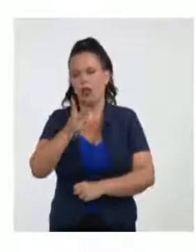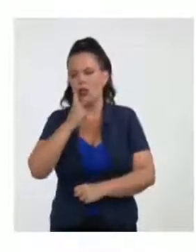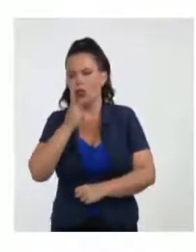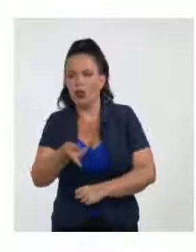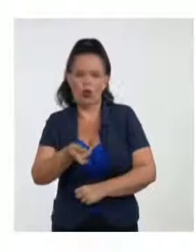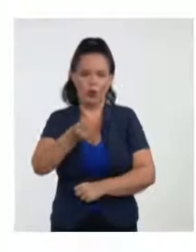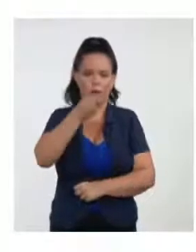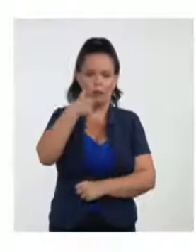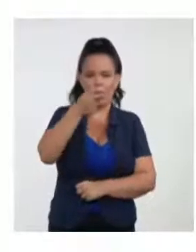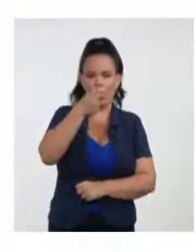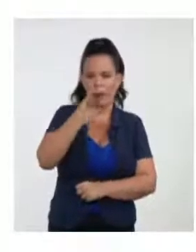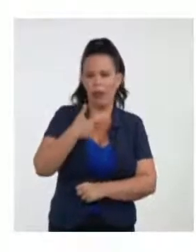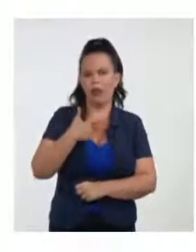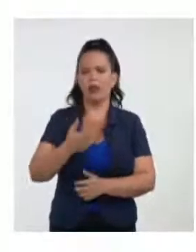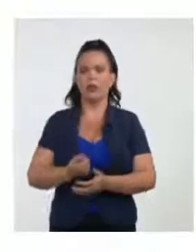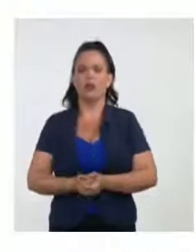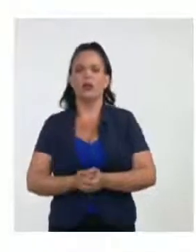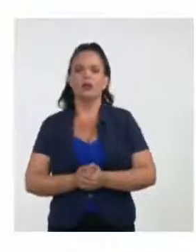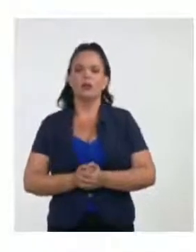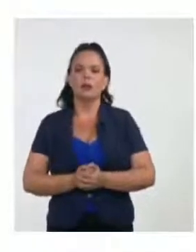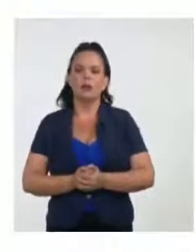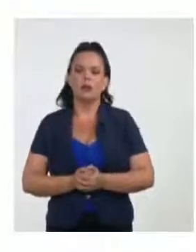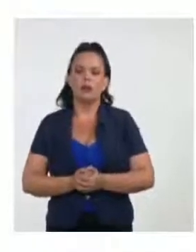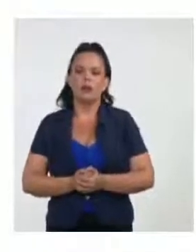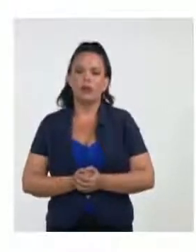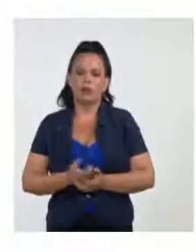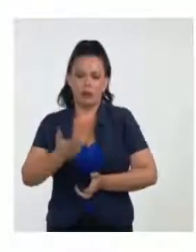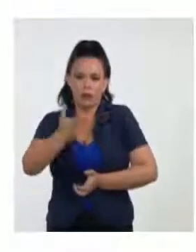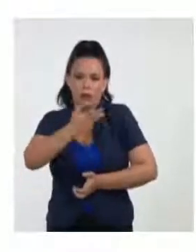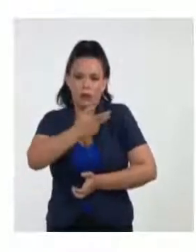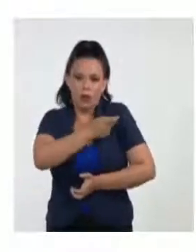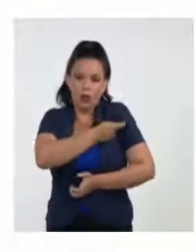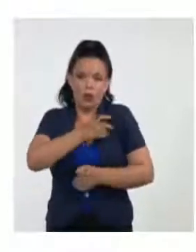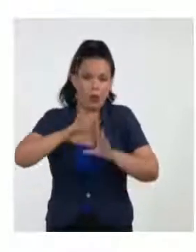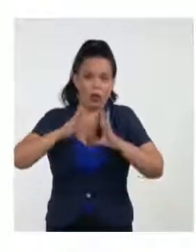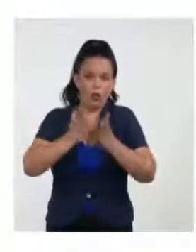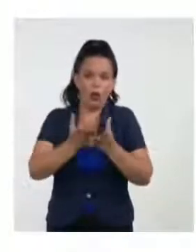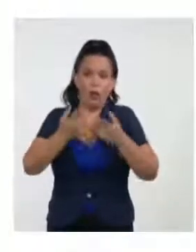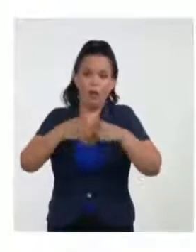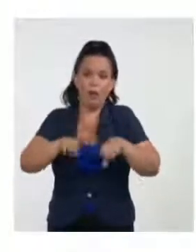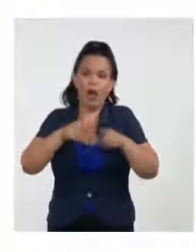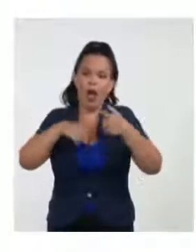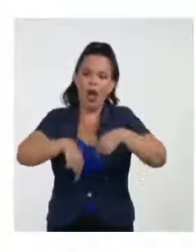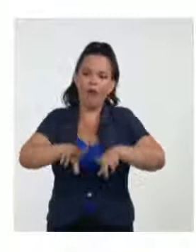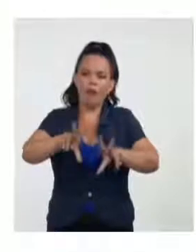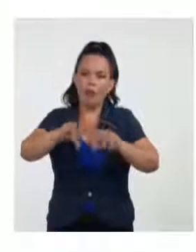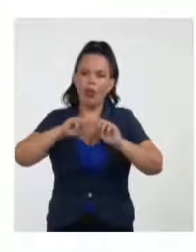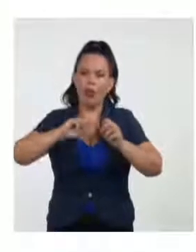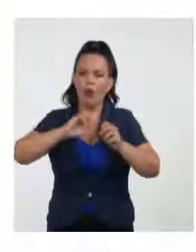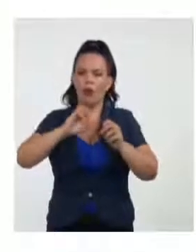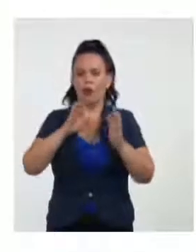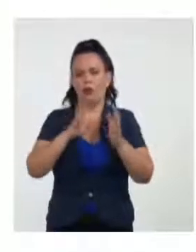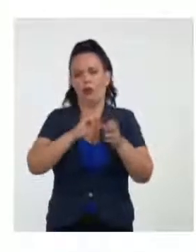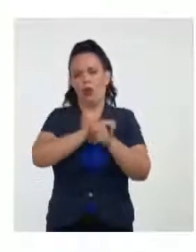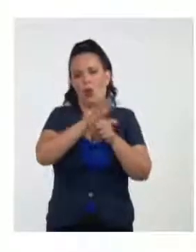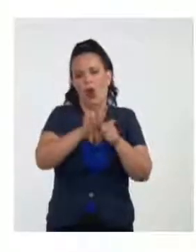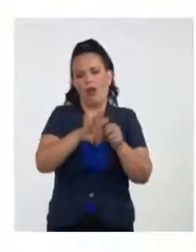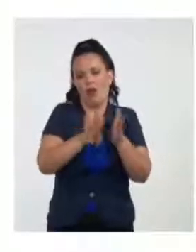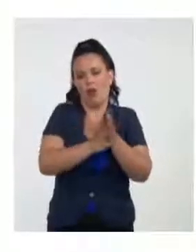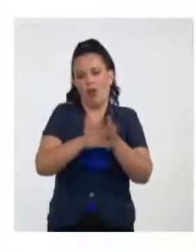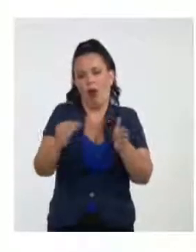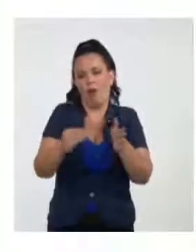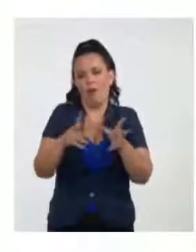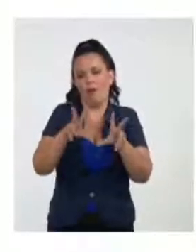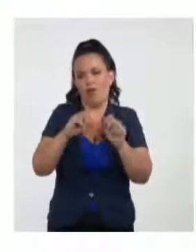los virus del SARS-CoV-2. Si vemos la situación de las Américas, un poco que para tener idea